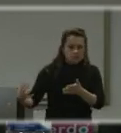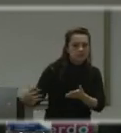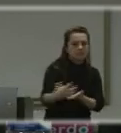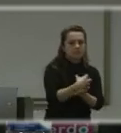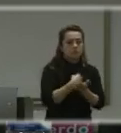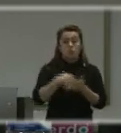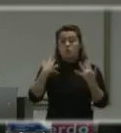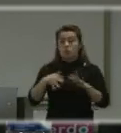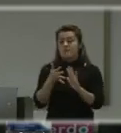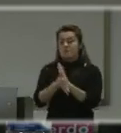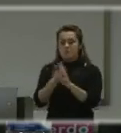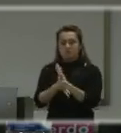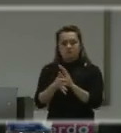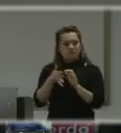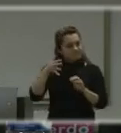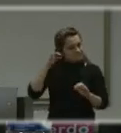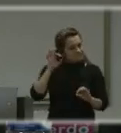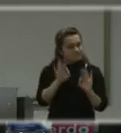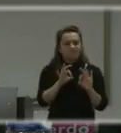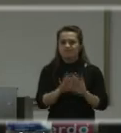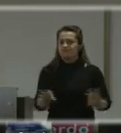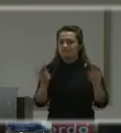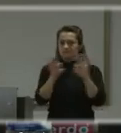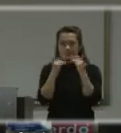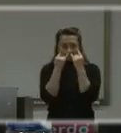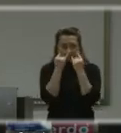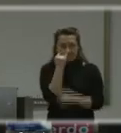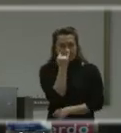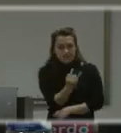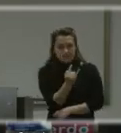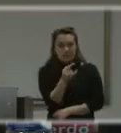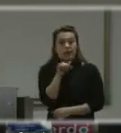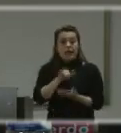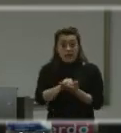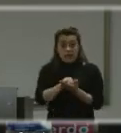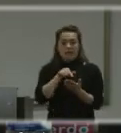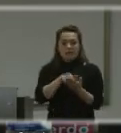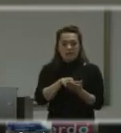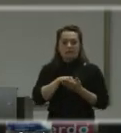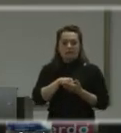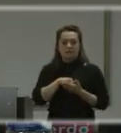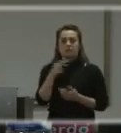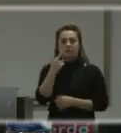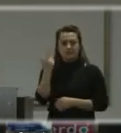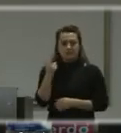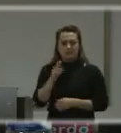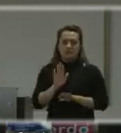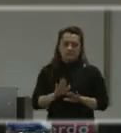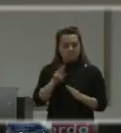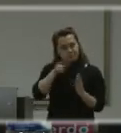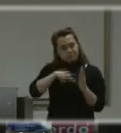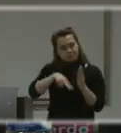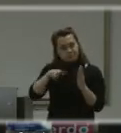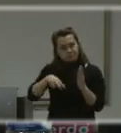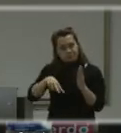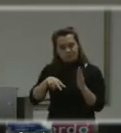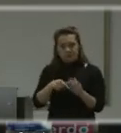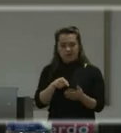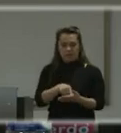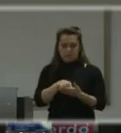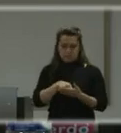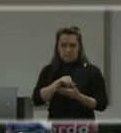repito, muy importante, muy interesante, y ocupa una parte bien gruesa del informe para que lo revisen con más detenimiento cuando lo